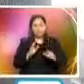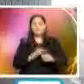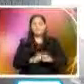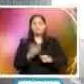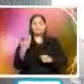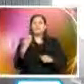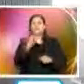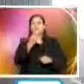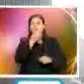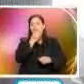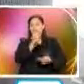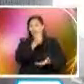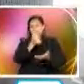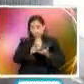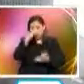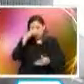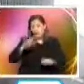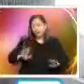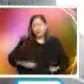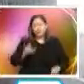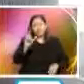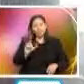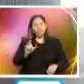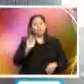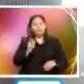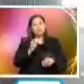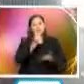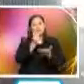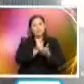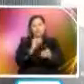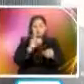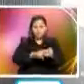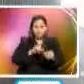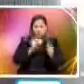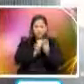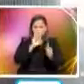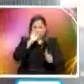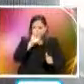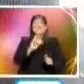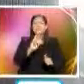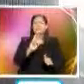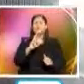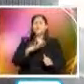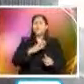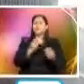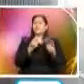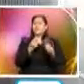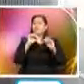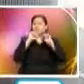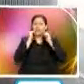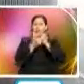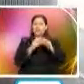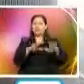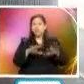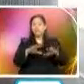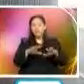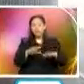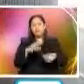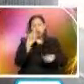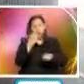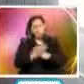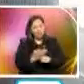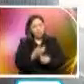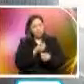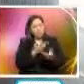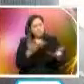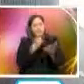un minuto, bueno, pues la Ciudad de México se caracteriza por ser una ciudad incluyente y cuenta con grandes instituciones encargadas de